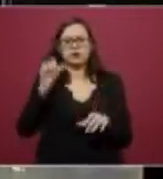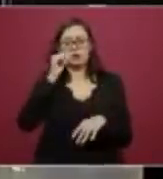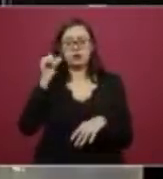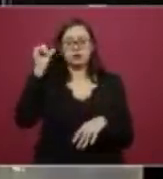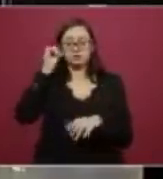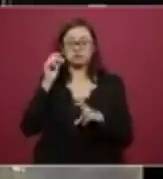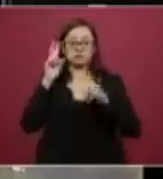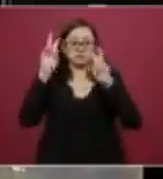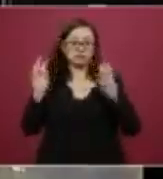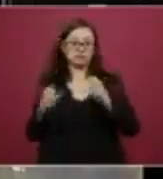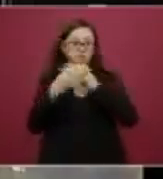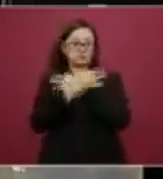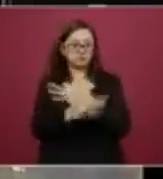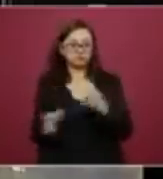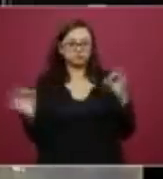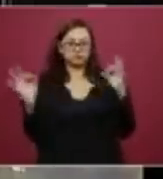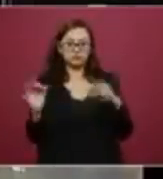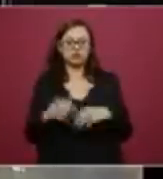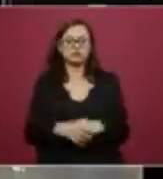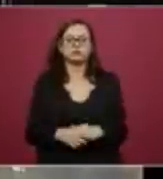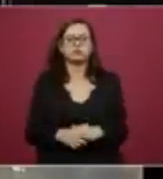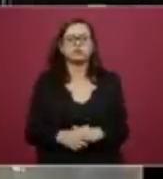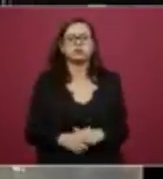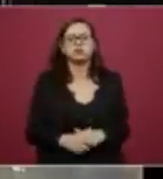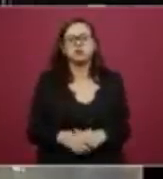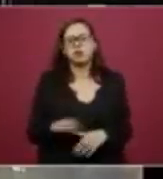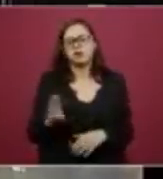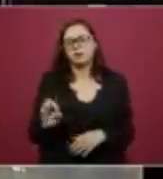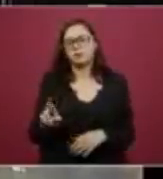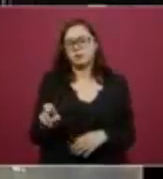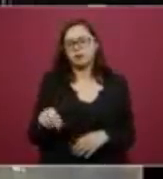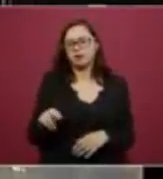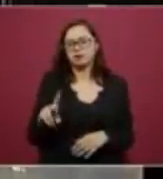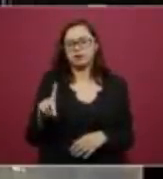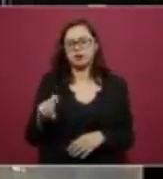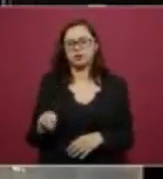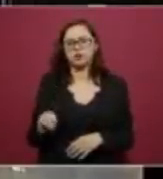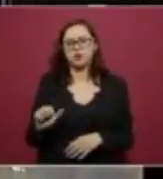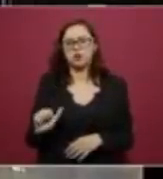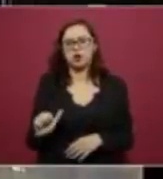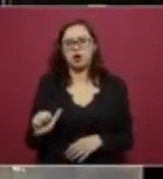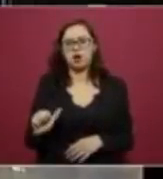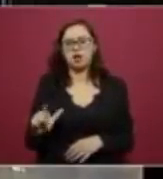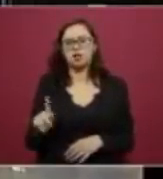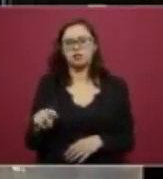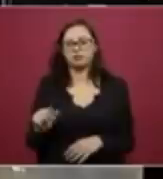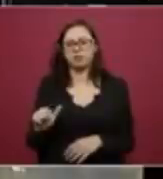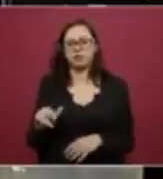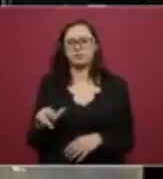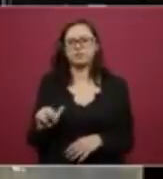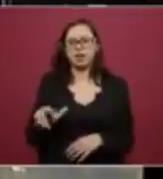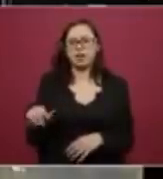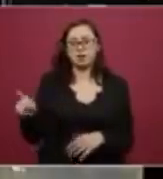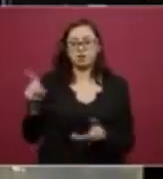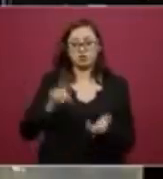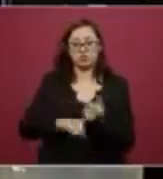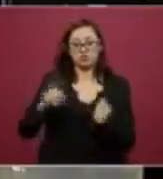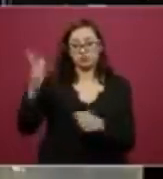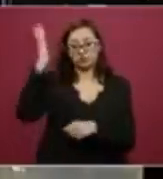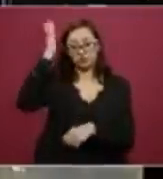ayer. Según declaraciones de Bernardo Altamirano Rodríguez, su director general de administración de